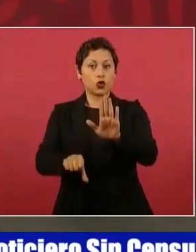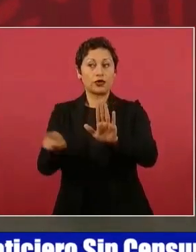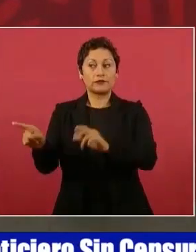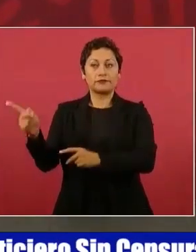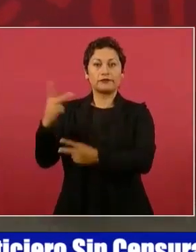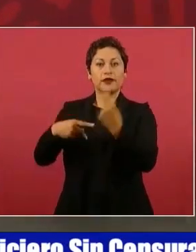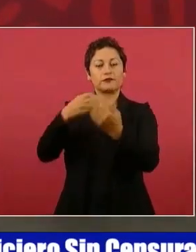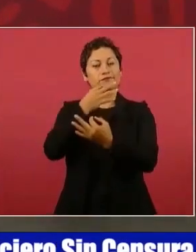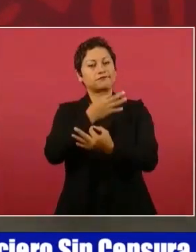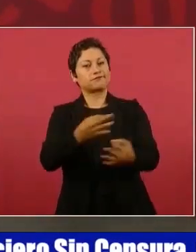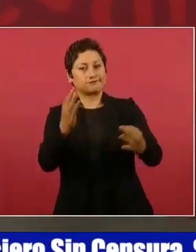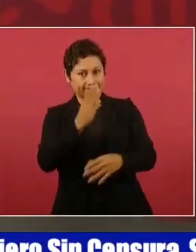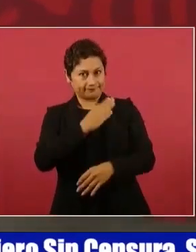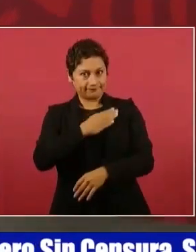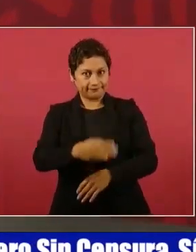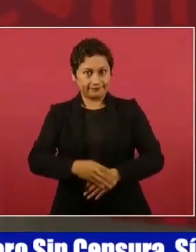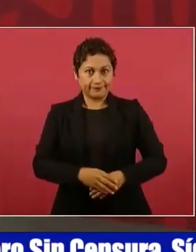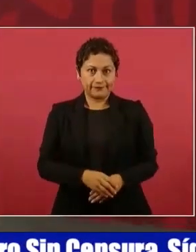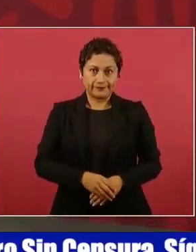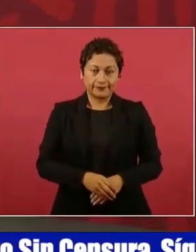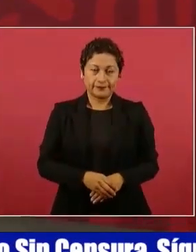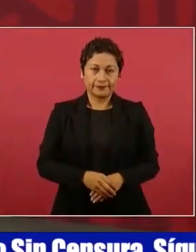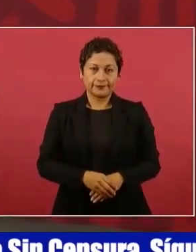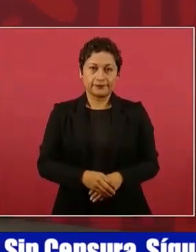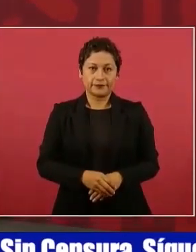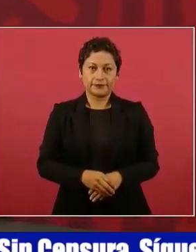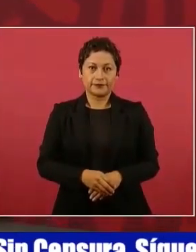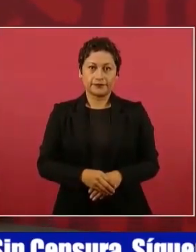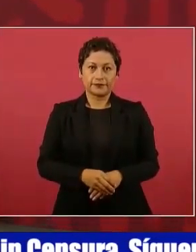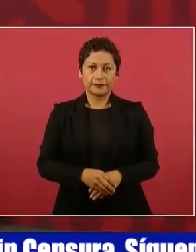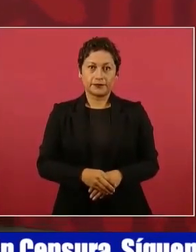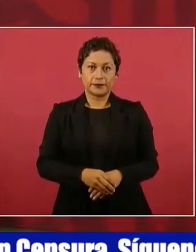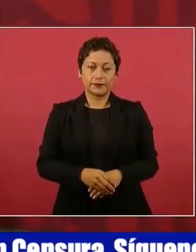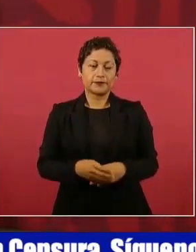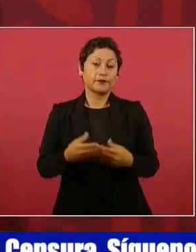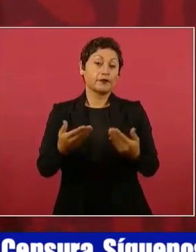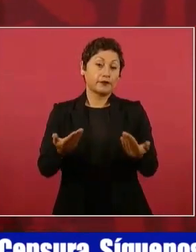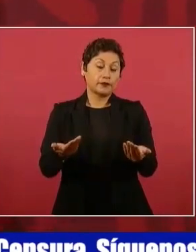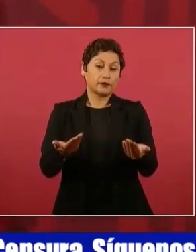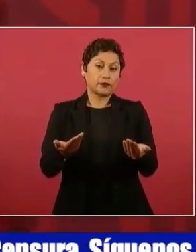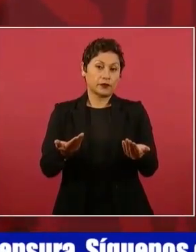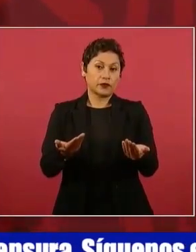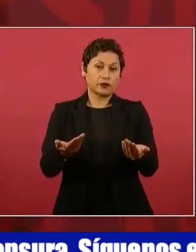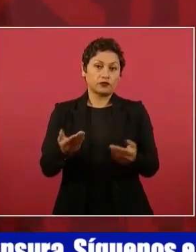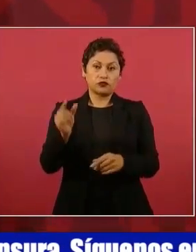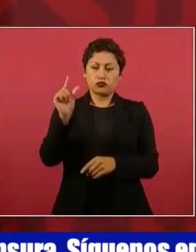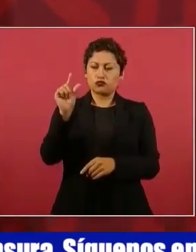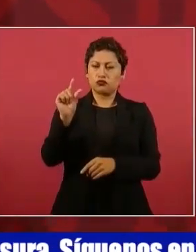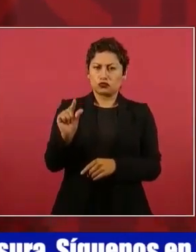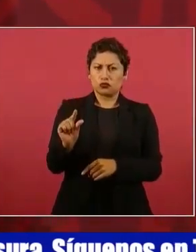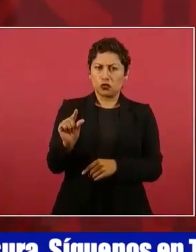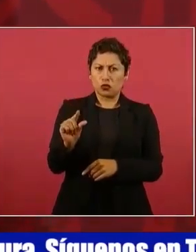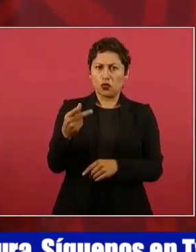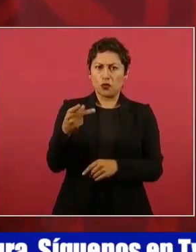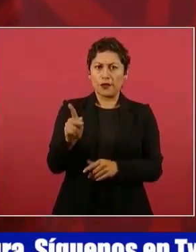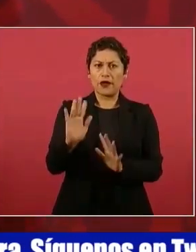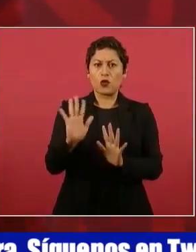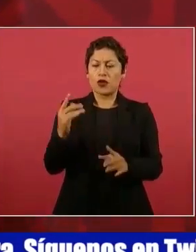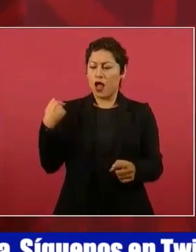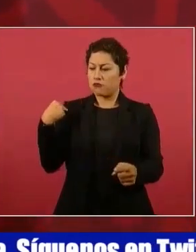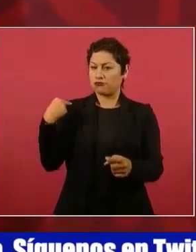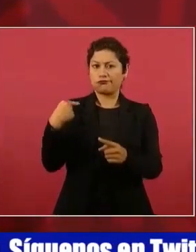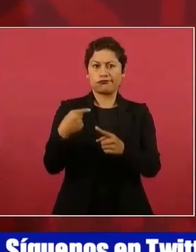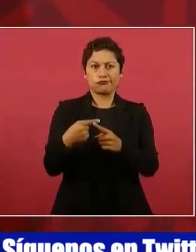López Obrador prometía ponerle fin al régimen neoporfirista de corrupción, lo sigue diciendo, sigue en